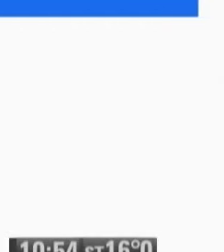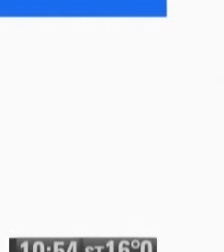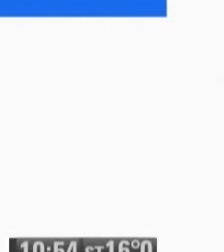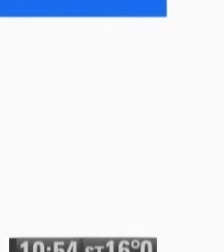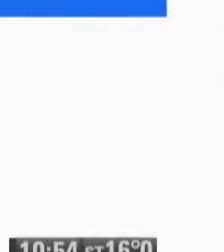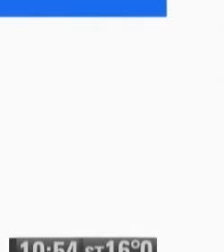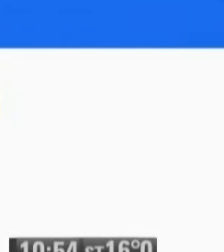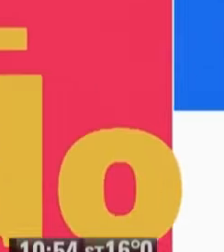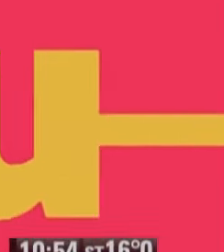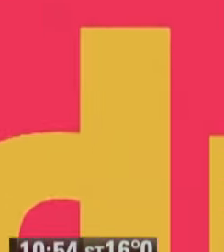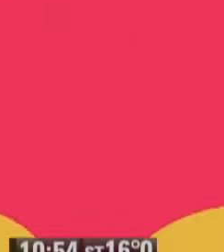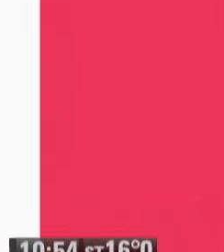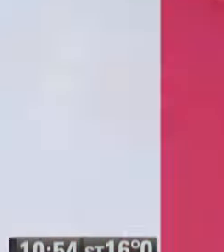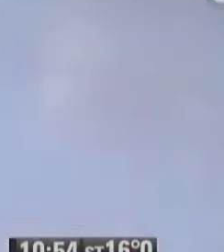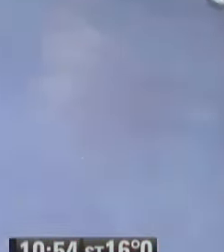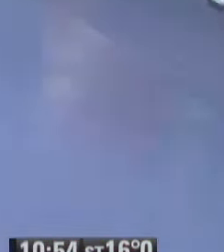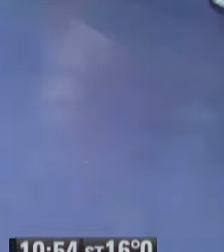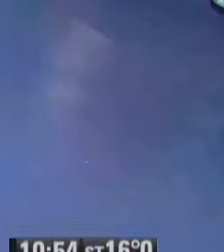Seguimos educando.